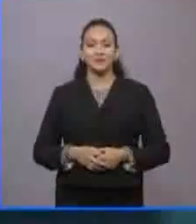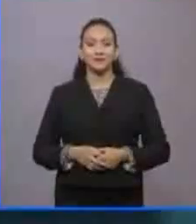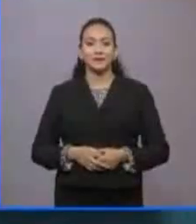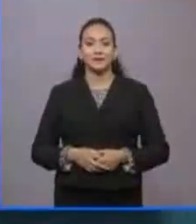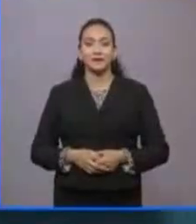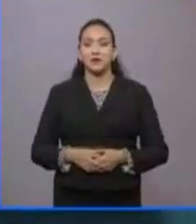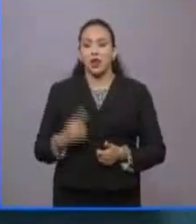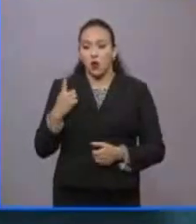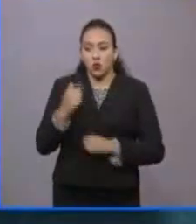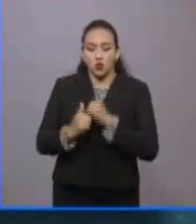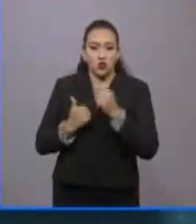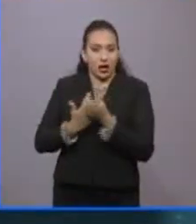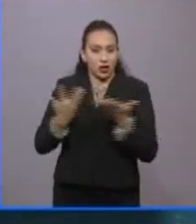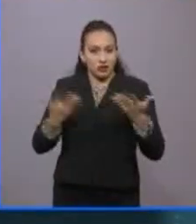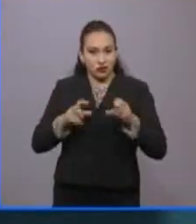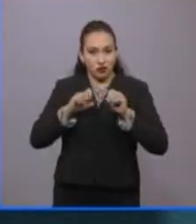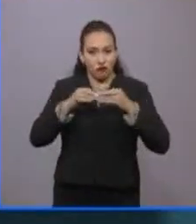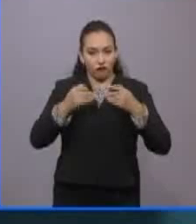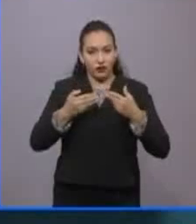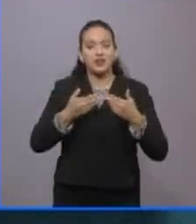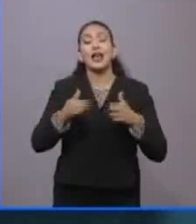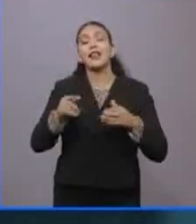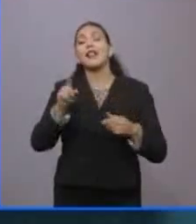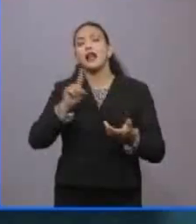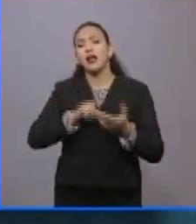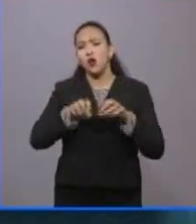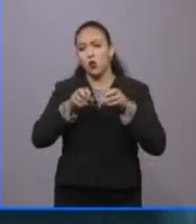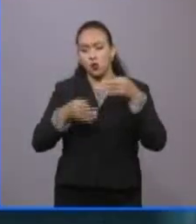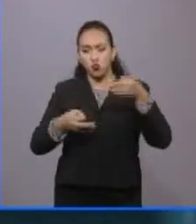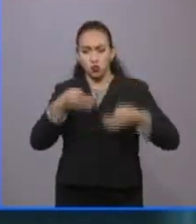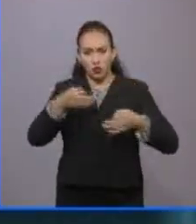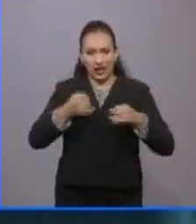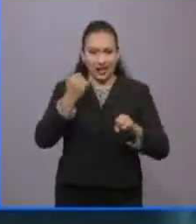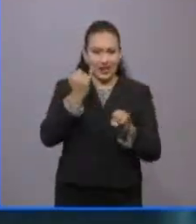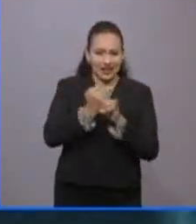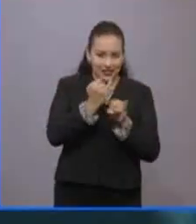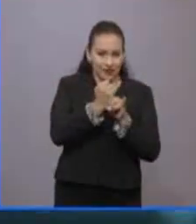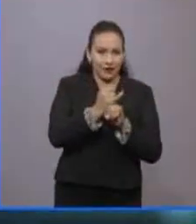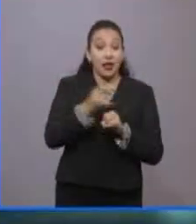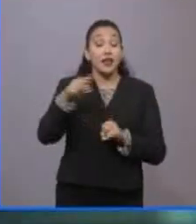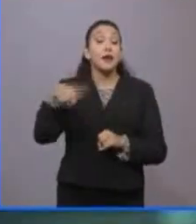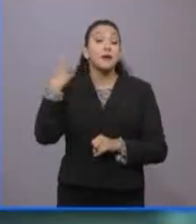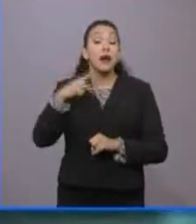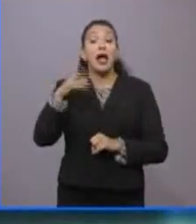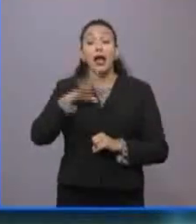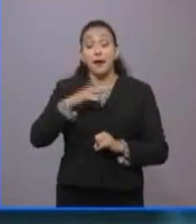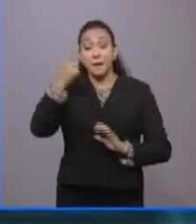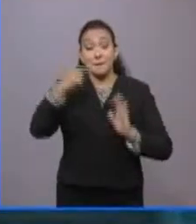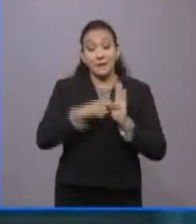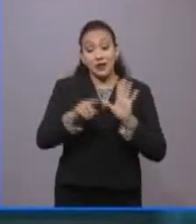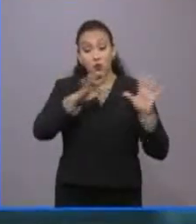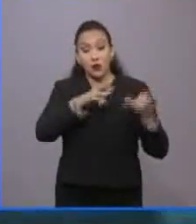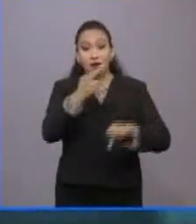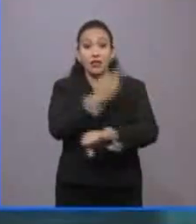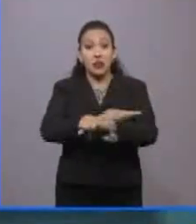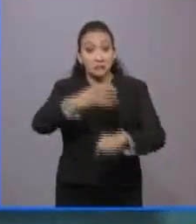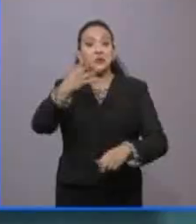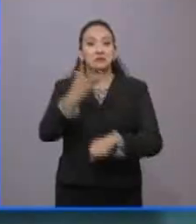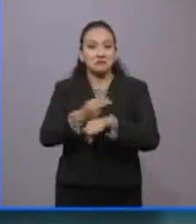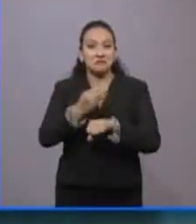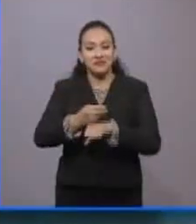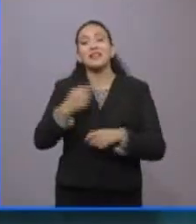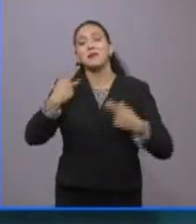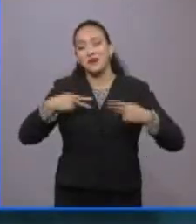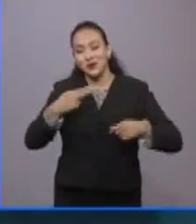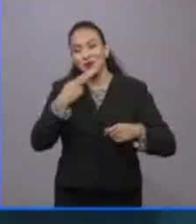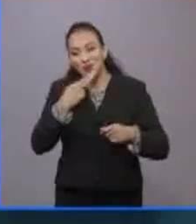A un año de su creación, el Juzgado en Línea del Poder Judicial de Veracruz ha resuelto más de 1,400 casos de personas usuarias no